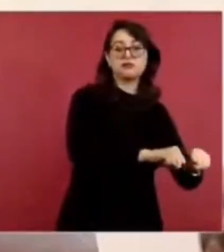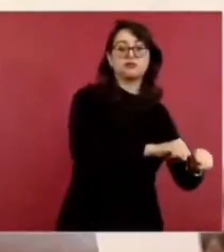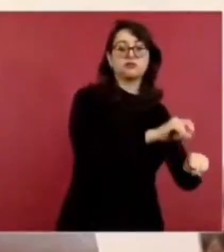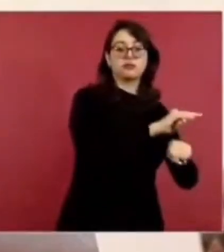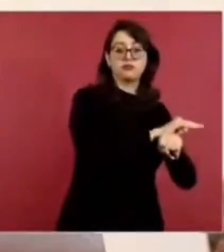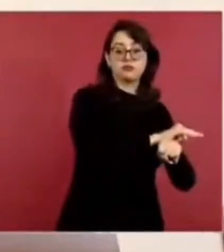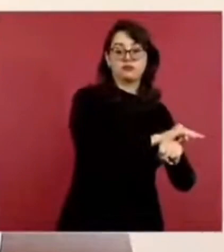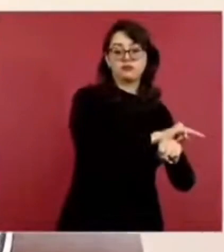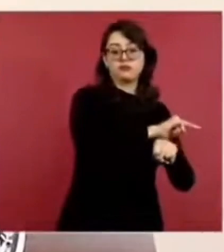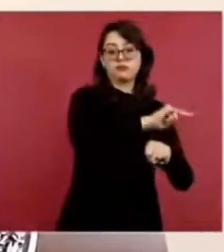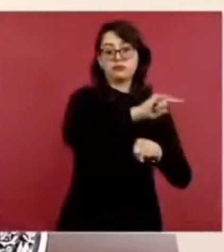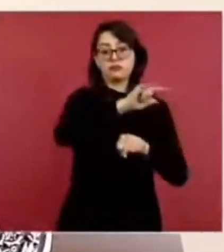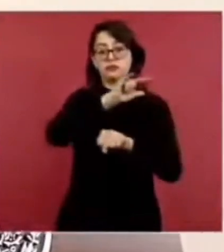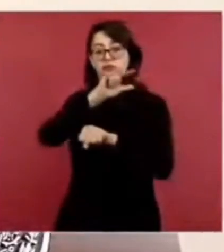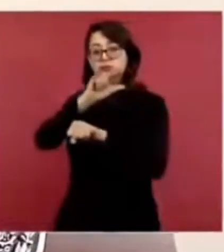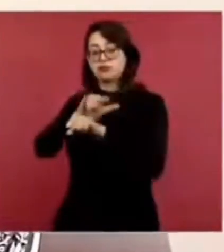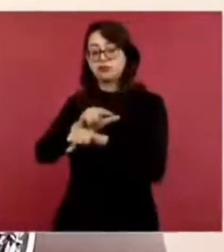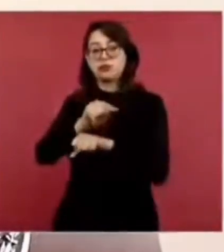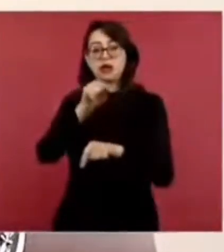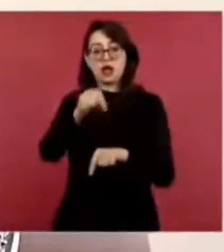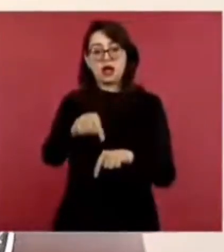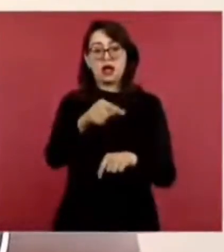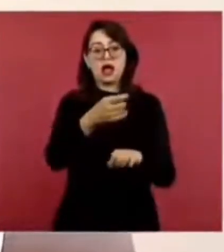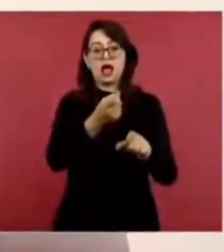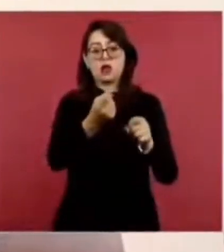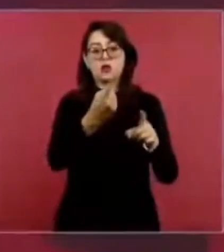donde gobiernan los demócratas